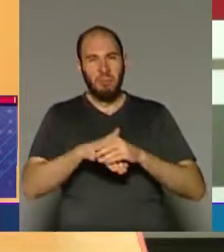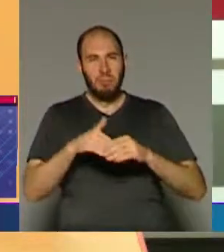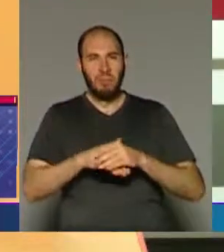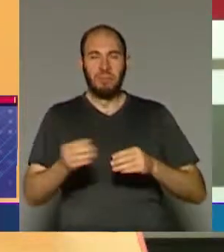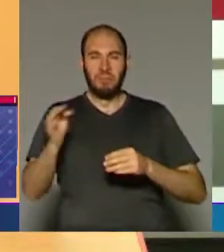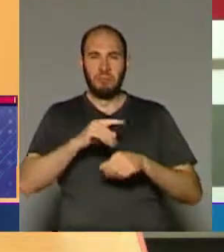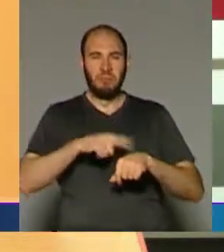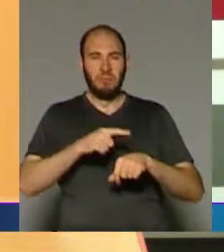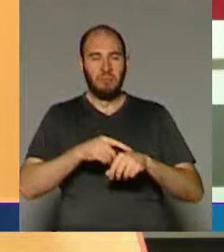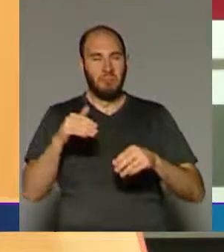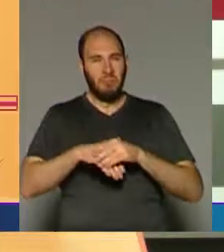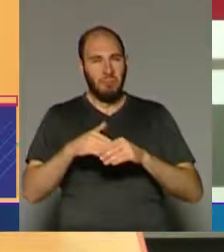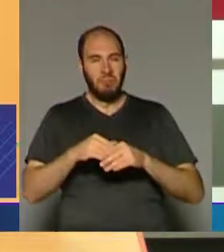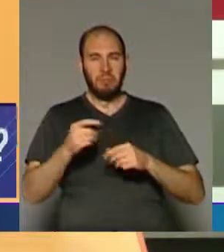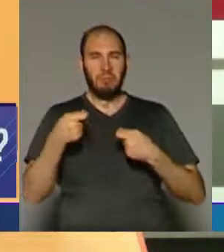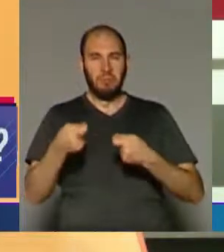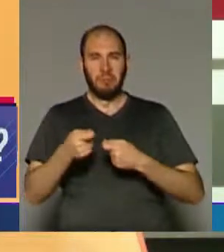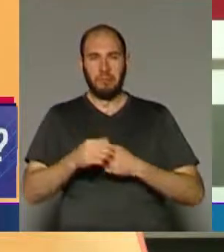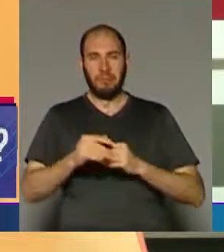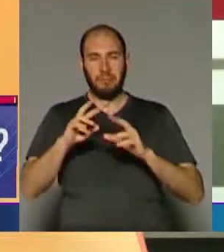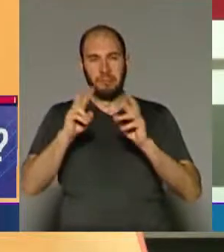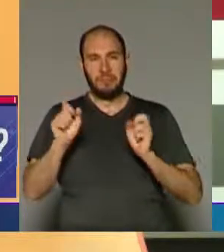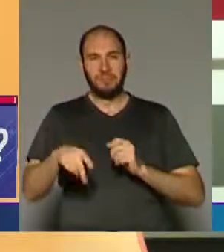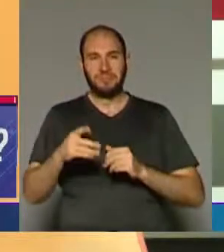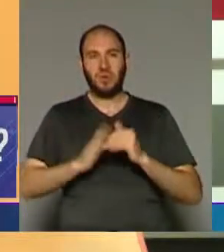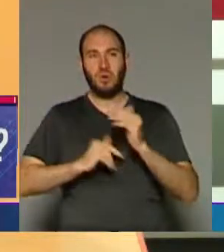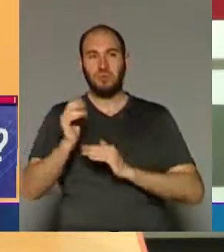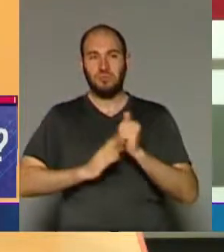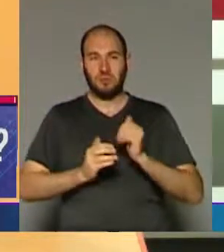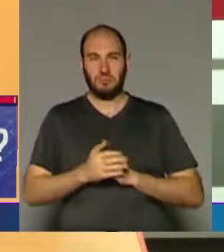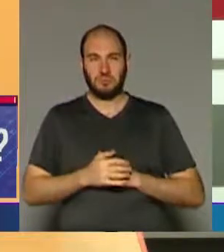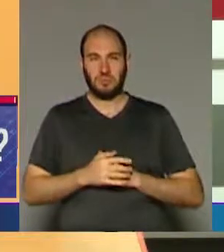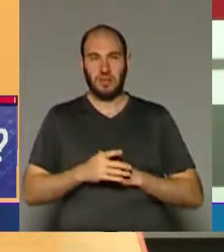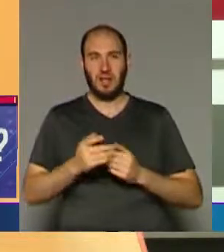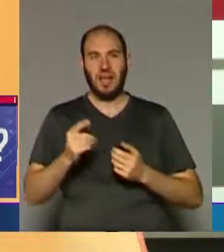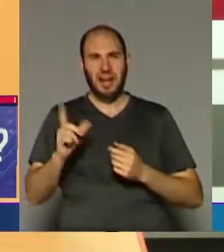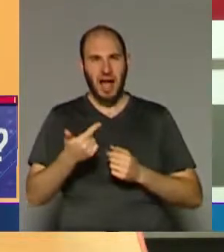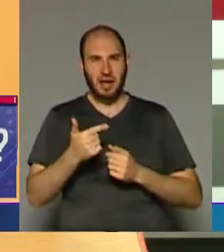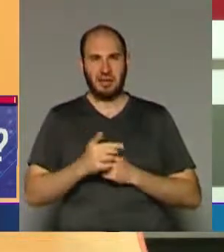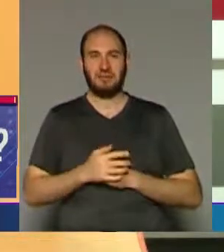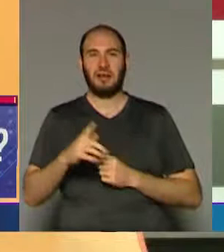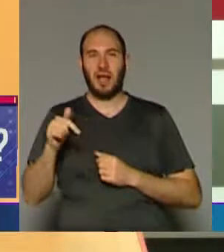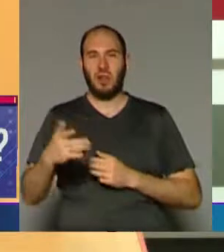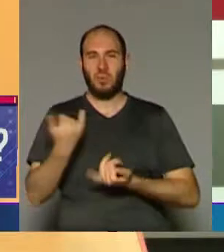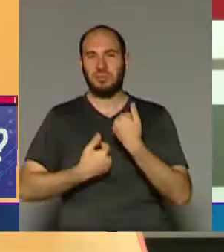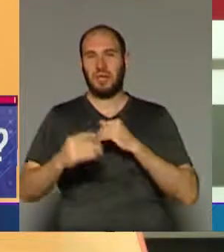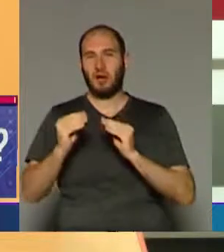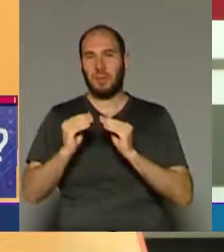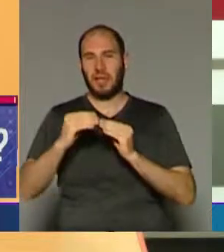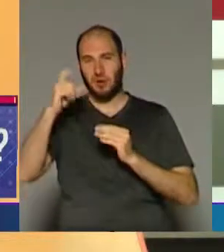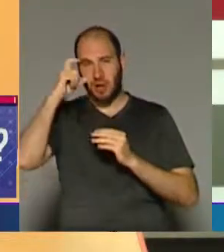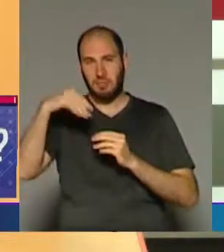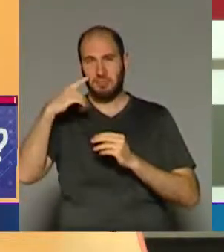o ahorrar tiempo pensando en invertir en eso, en una construcción no convencionales. En este caso nos va a dar los detalles nuestro